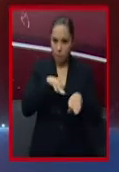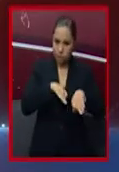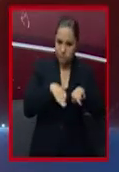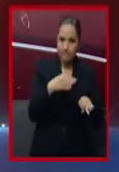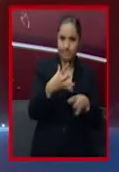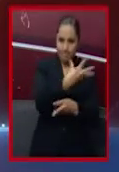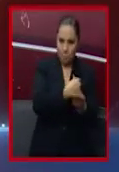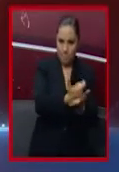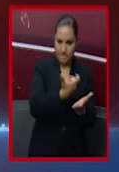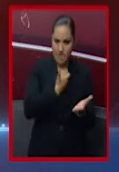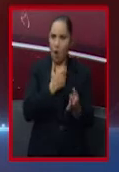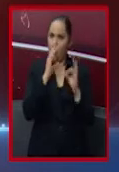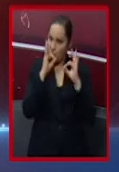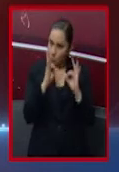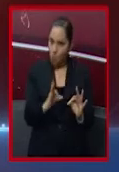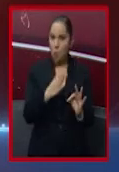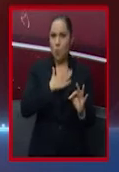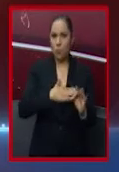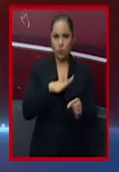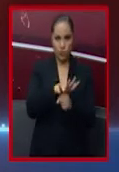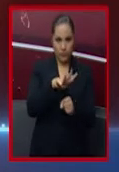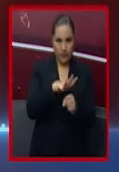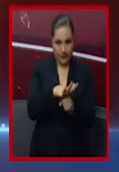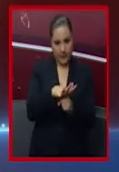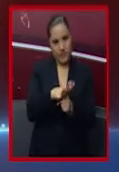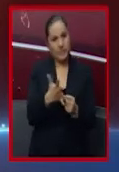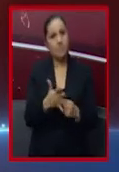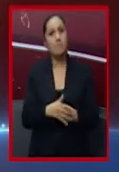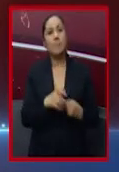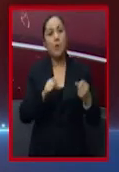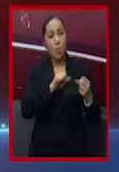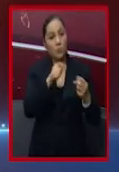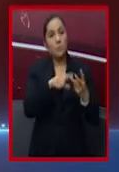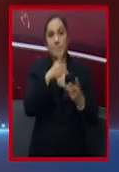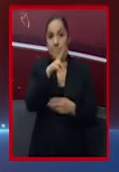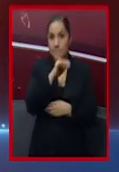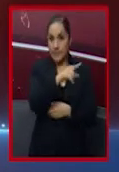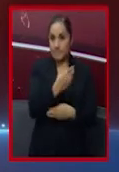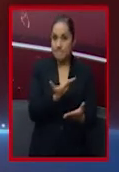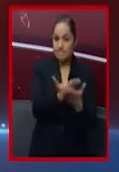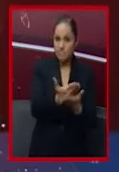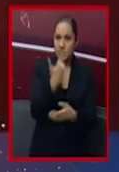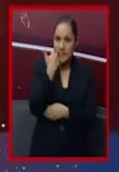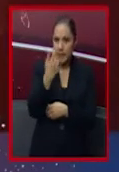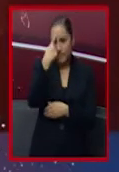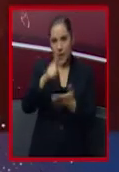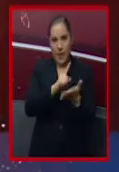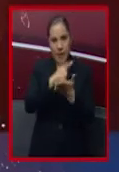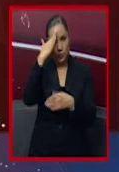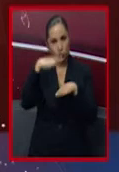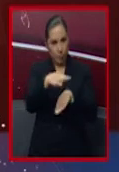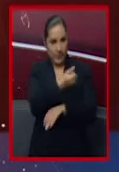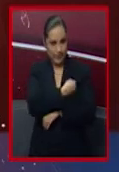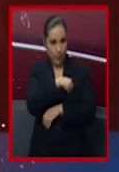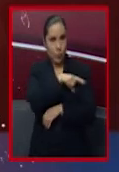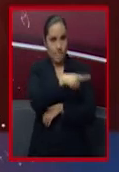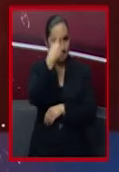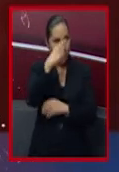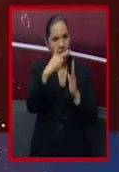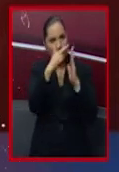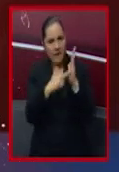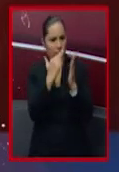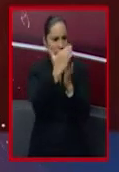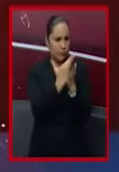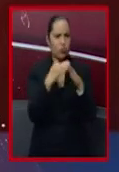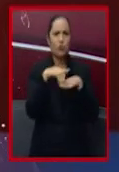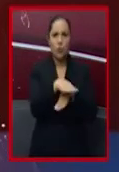suficiente. En el apartado de política social, el PRI presentará reformas a la Ley General de Salud para regular el uso medicinal de la marihuana, y en el